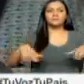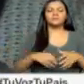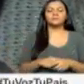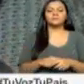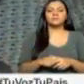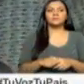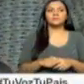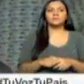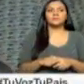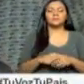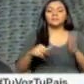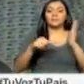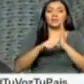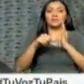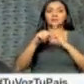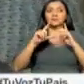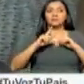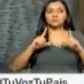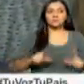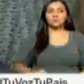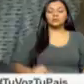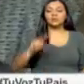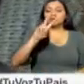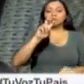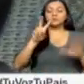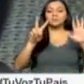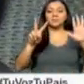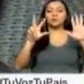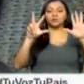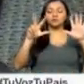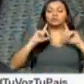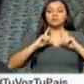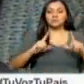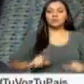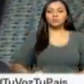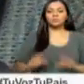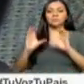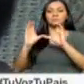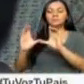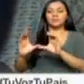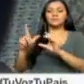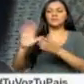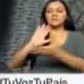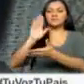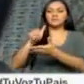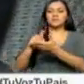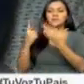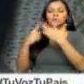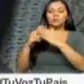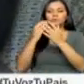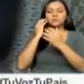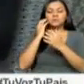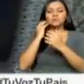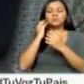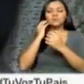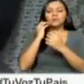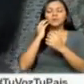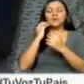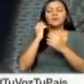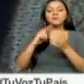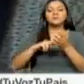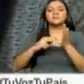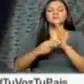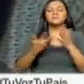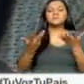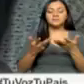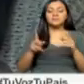Salud Pública, tenemos 228 establecimientos de salud que están certificados como centros inclusivos. ¿Qué significa eso?